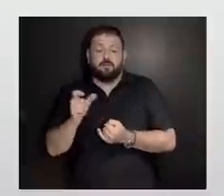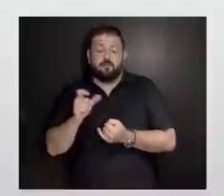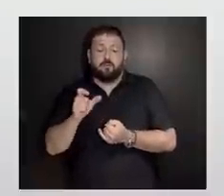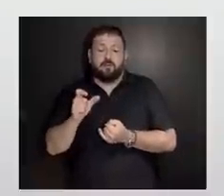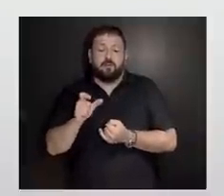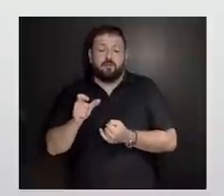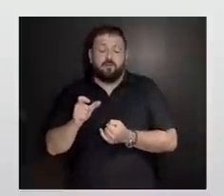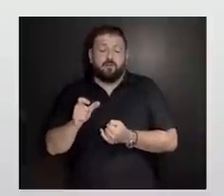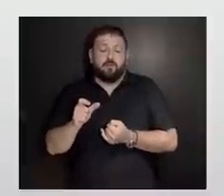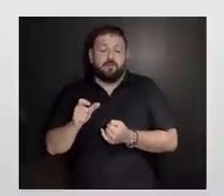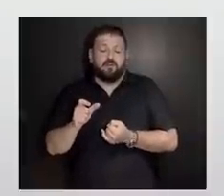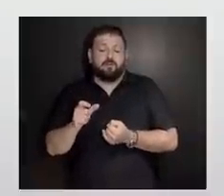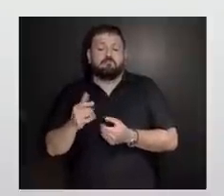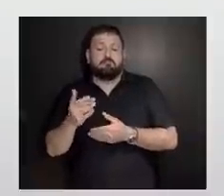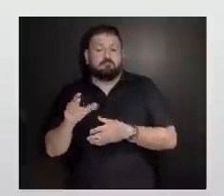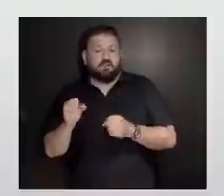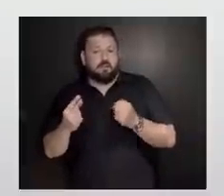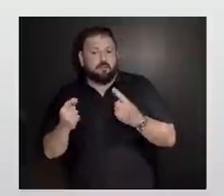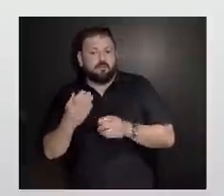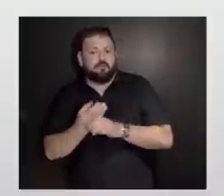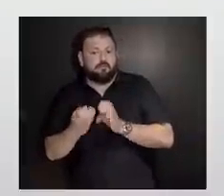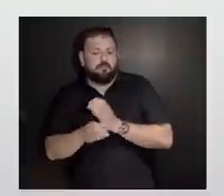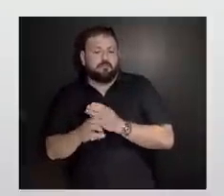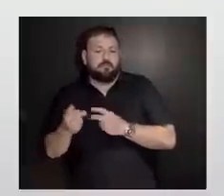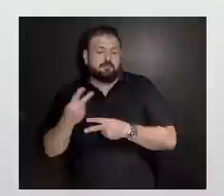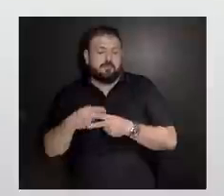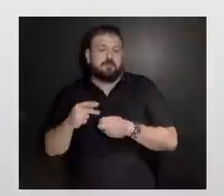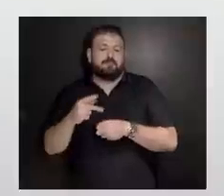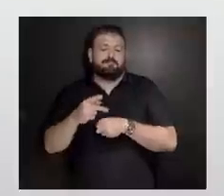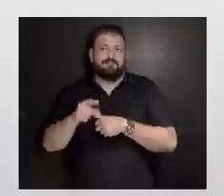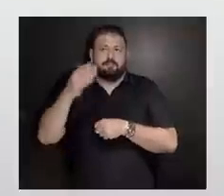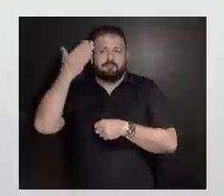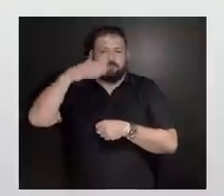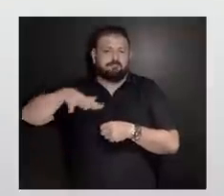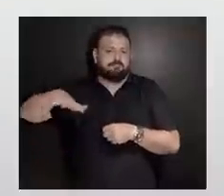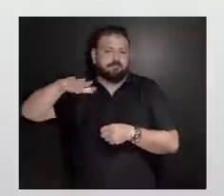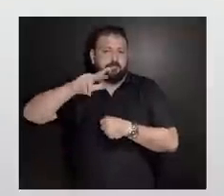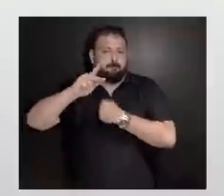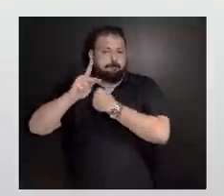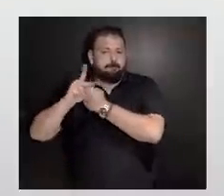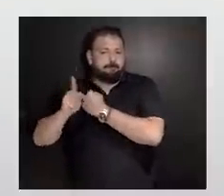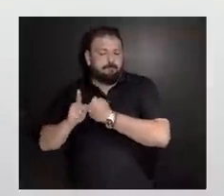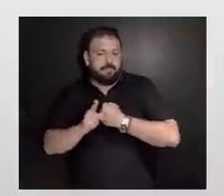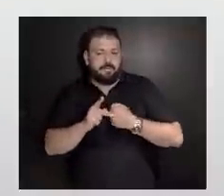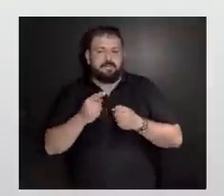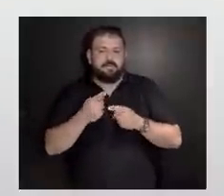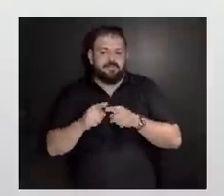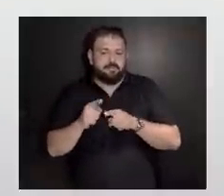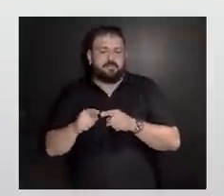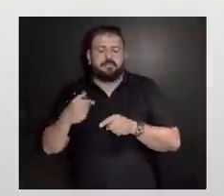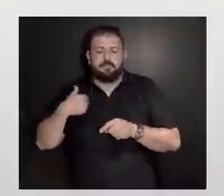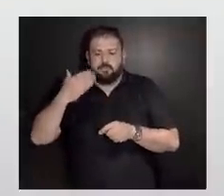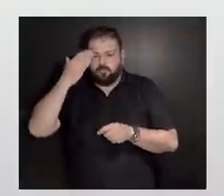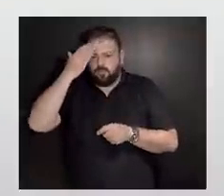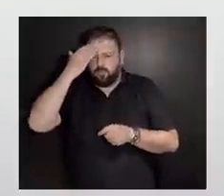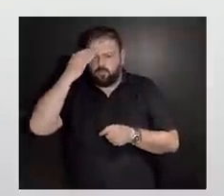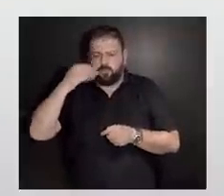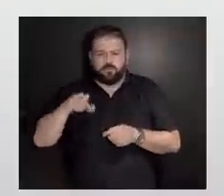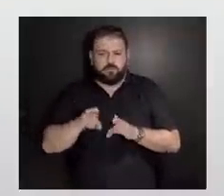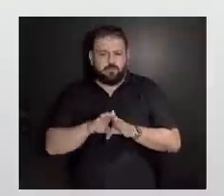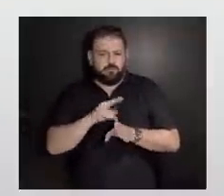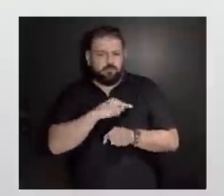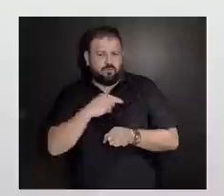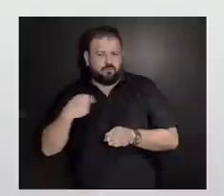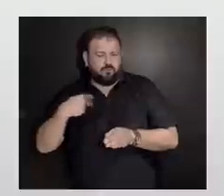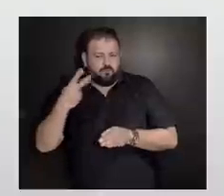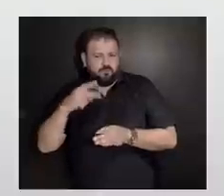en países nórdicos, como les mencionaba, pero también en países latinoamericanos. Se conoce que nosotros como latinos tenemos